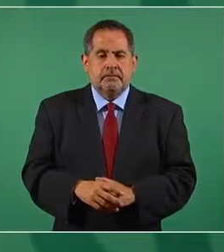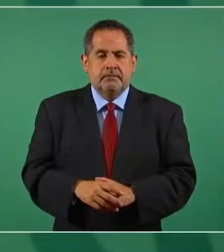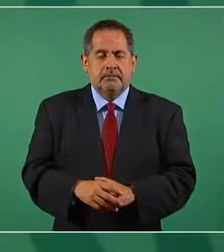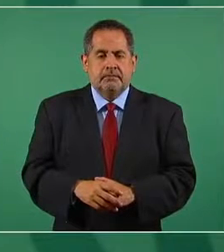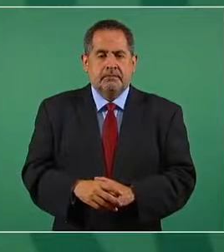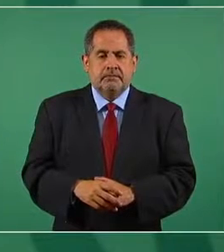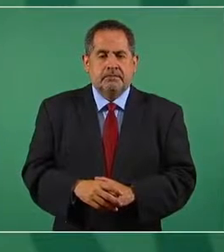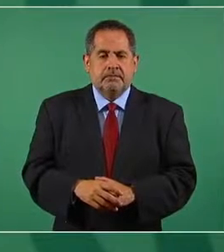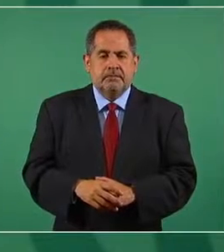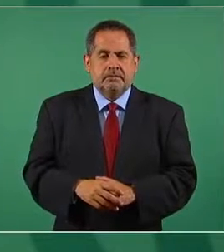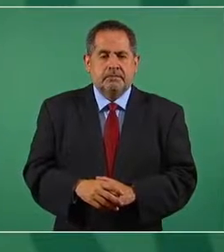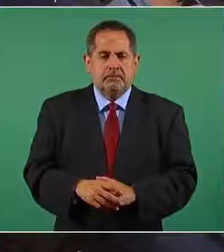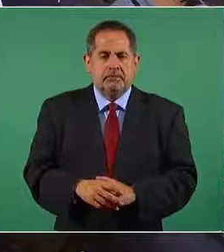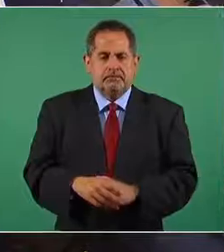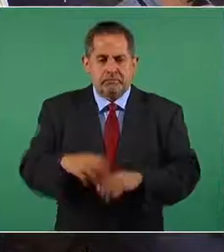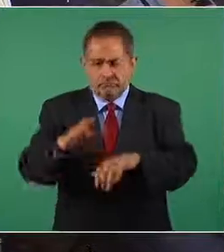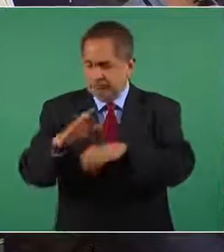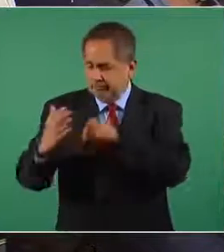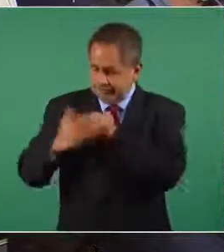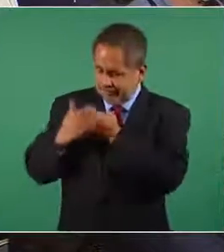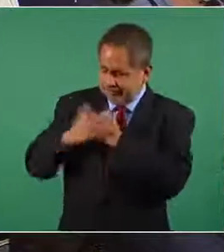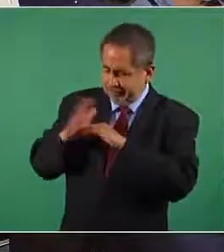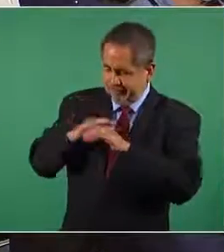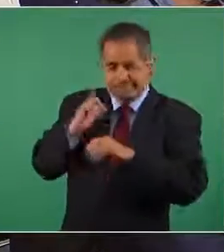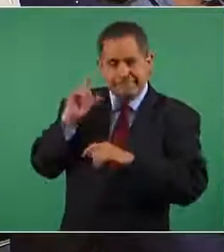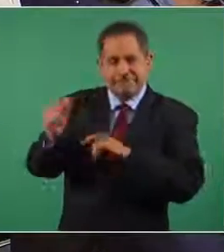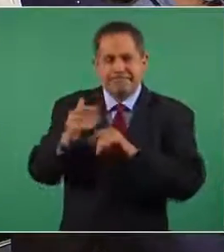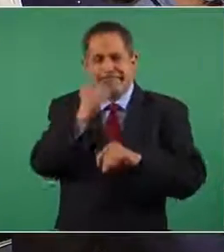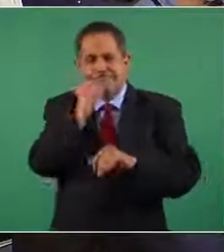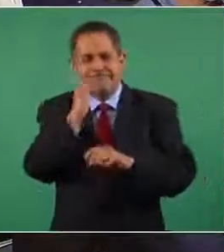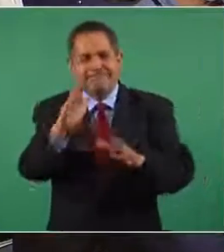Precisamente… ya me están hablando. Ok.